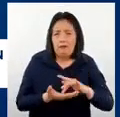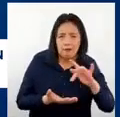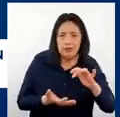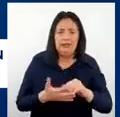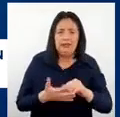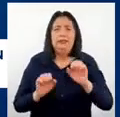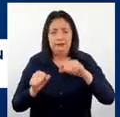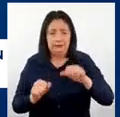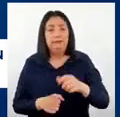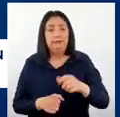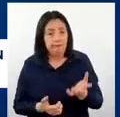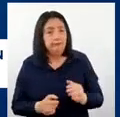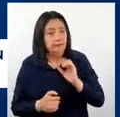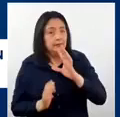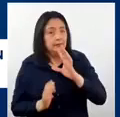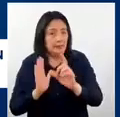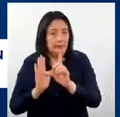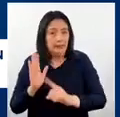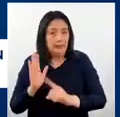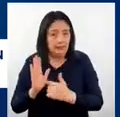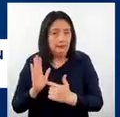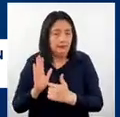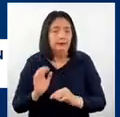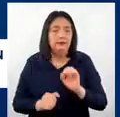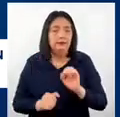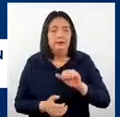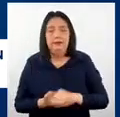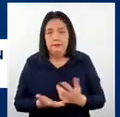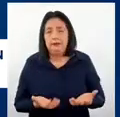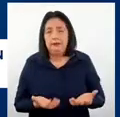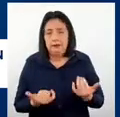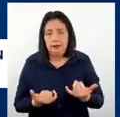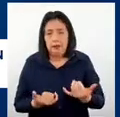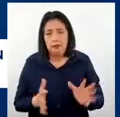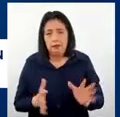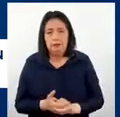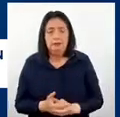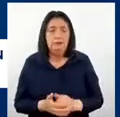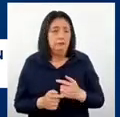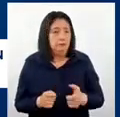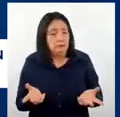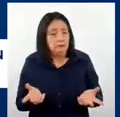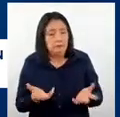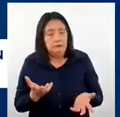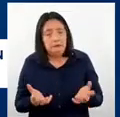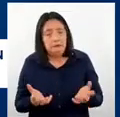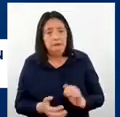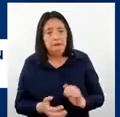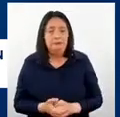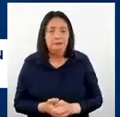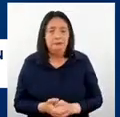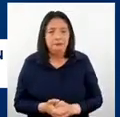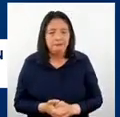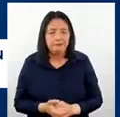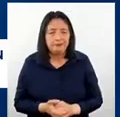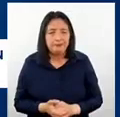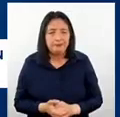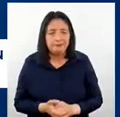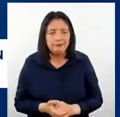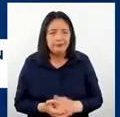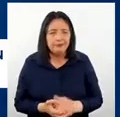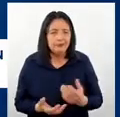establece. Y es lo que está vigente en este momento, pero digamos, mm, como